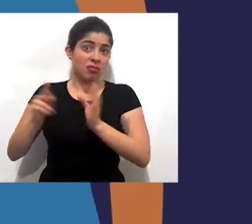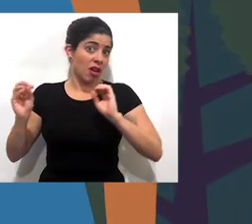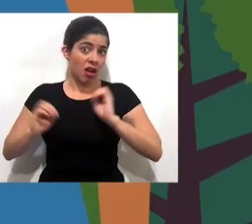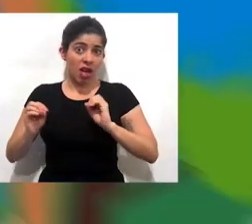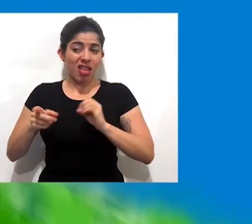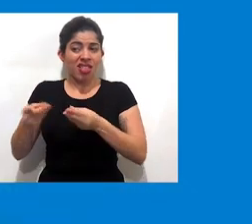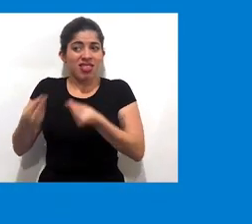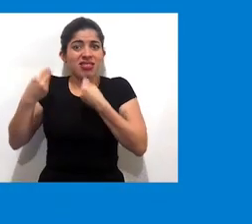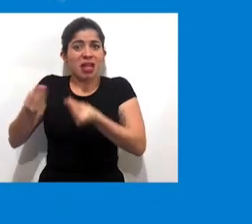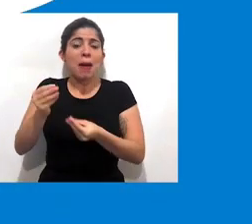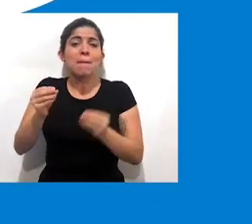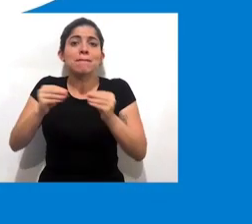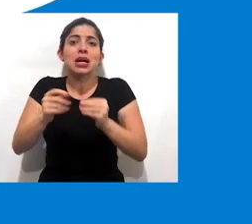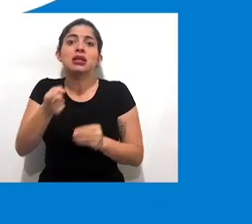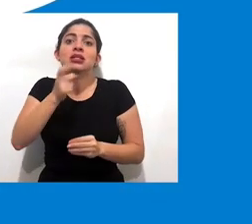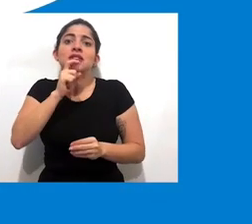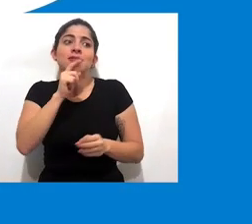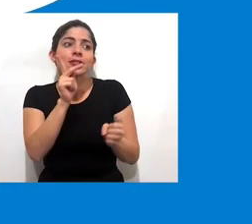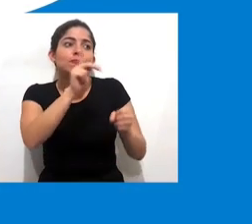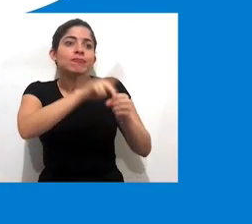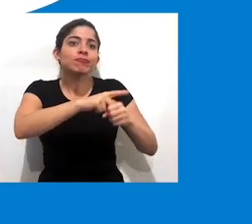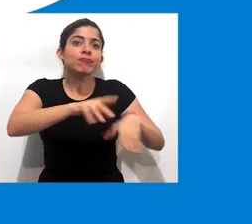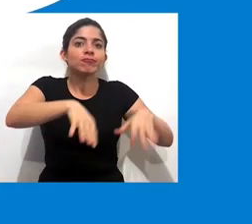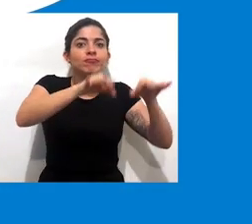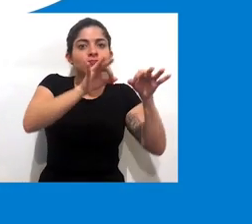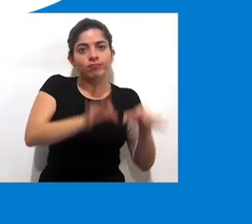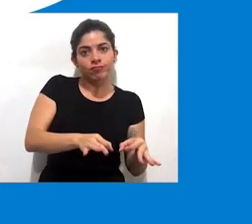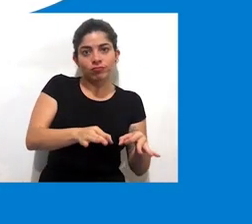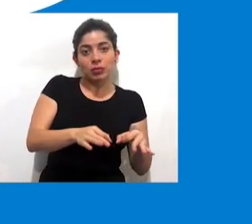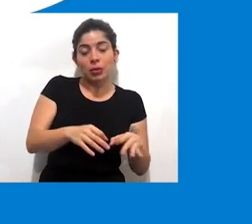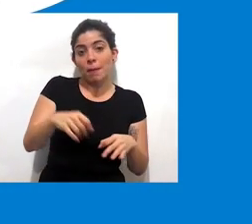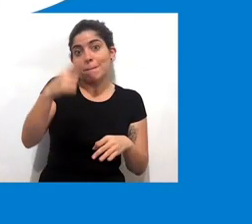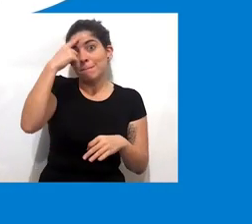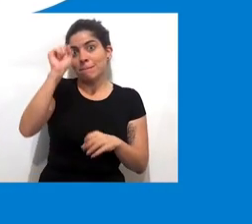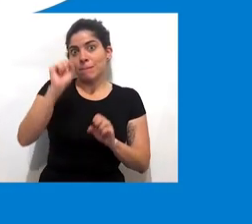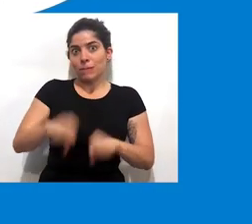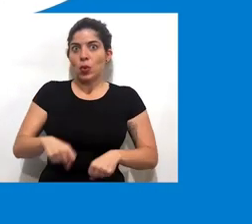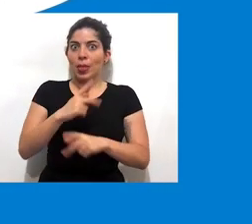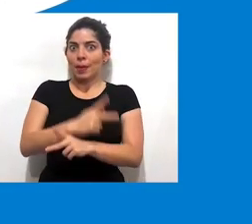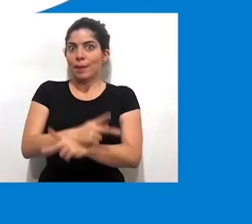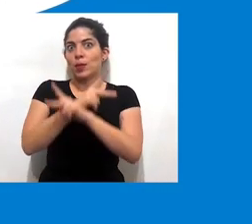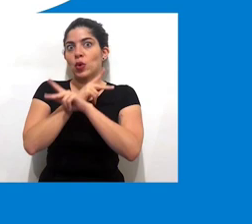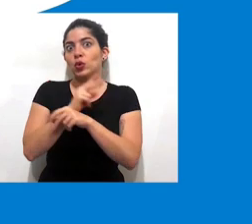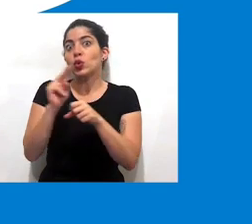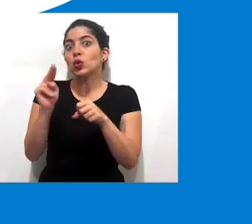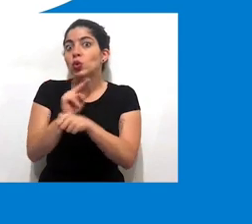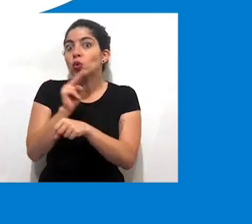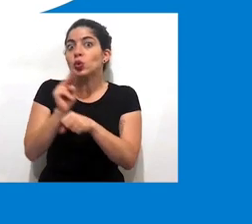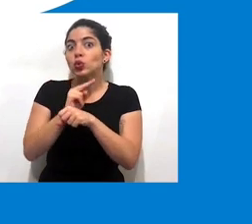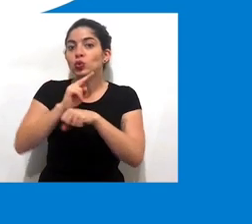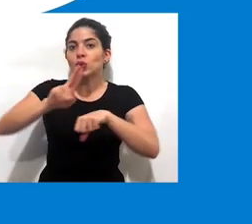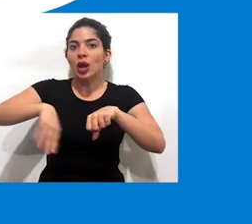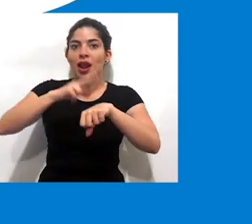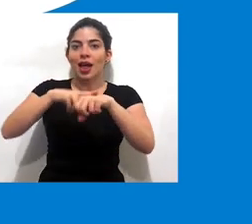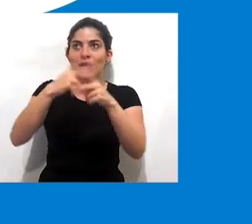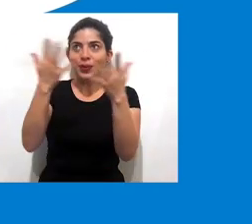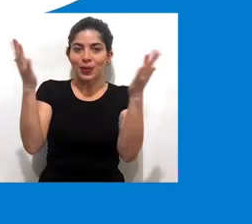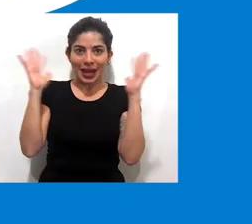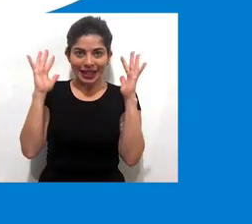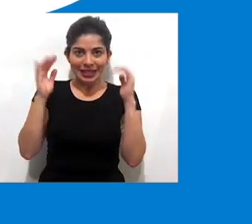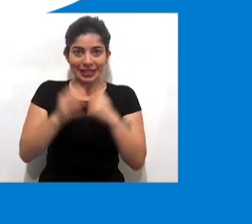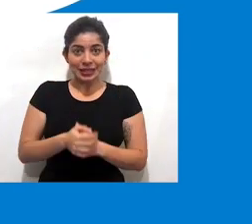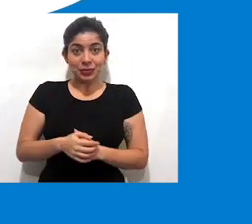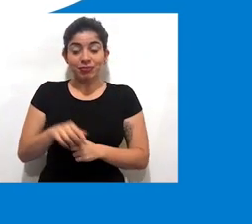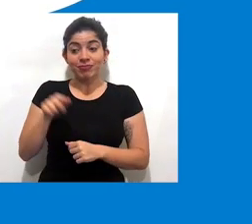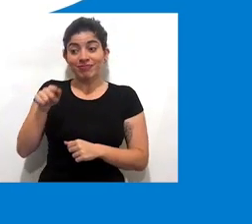no remunerado, lo que dificulta su participación en la toma de decisiones para la protección y uso sostenible de la